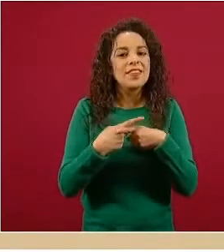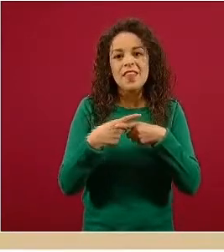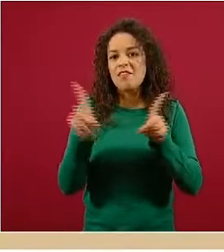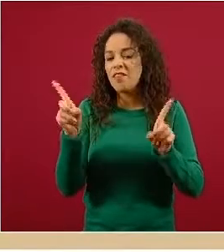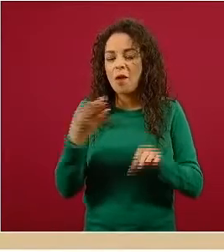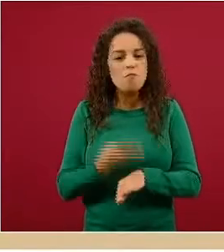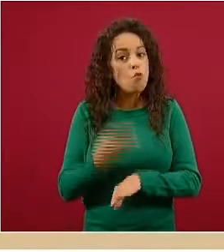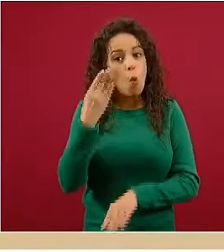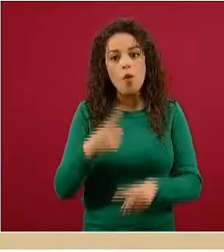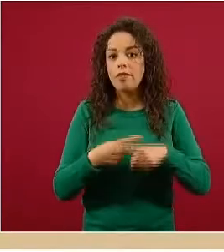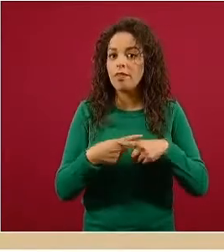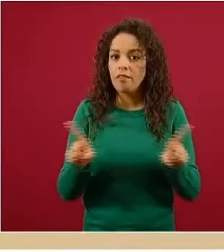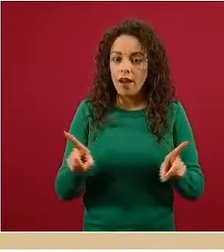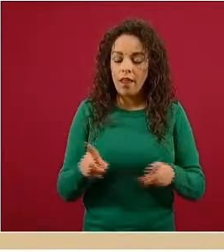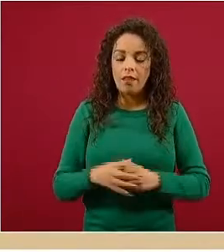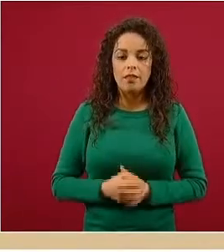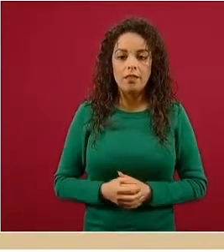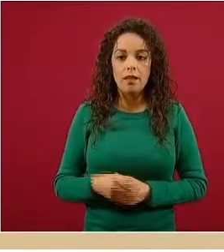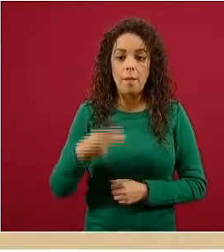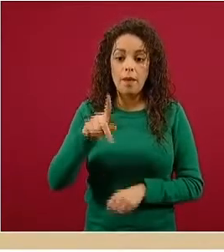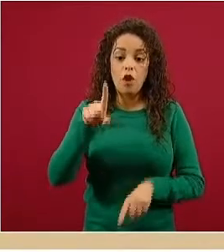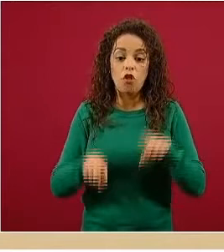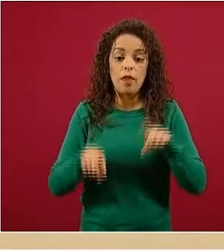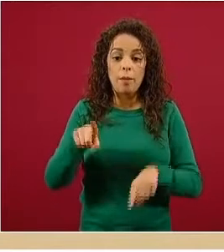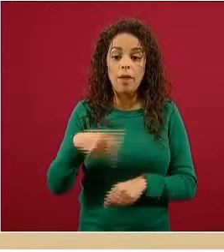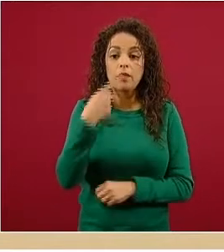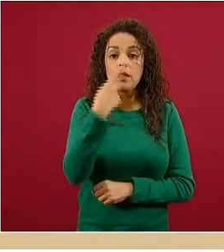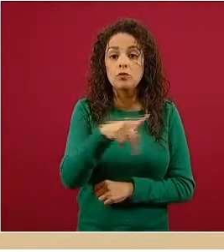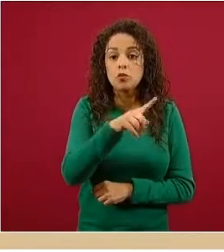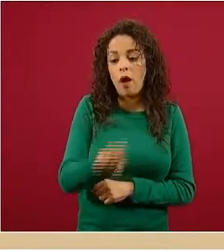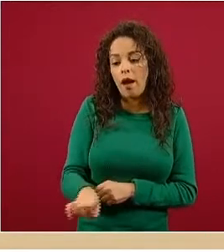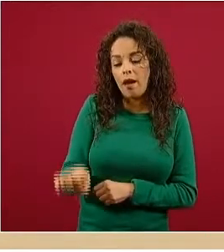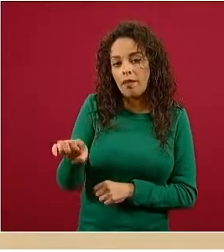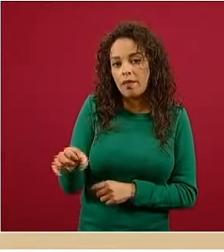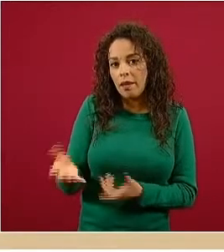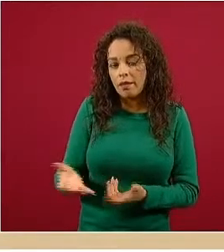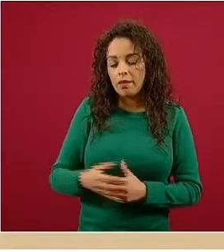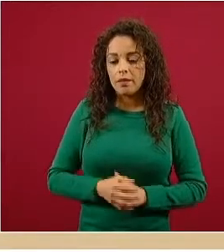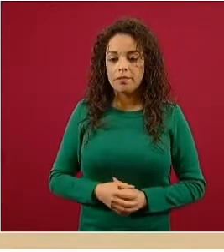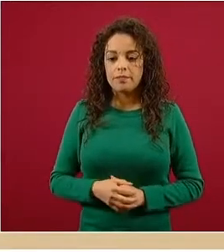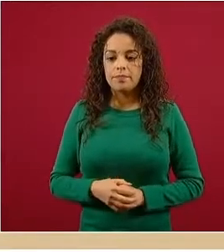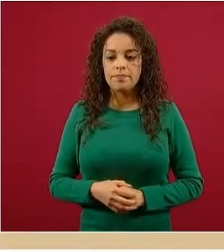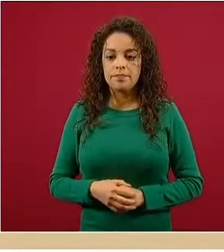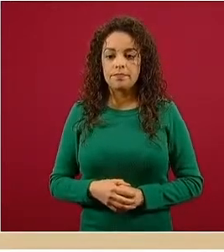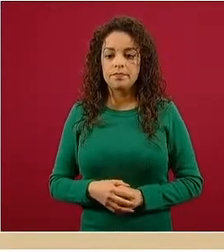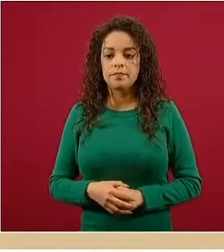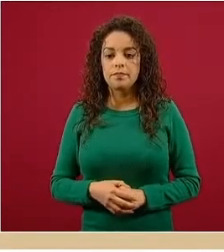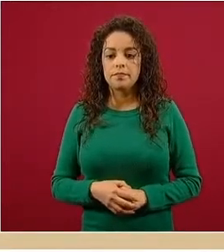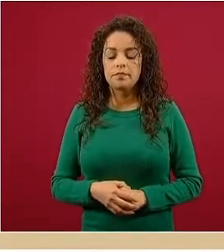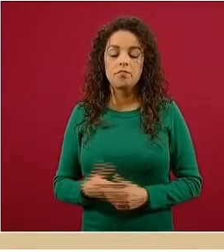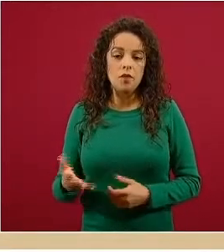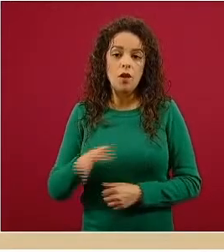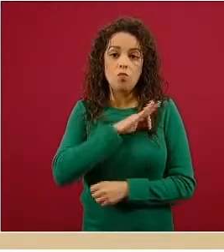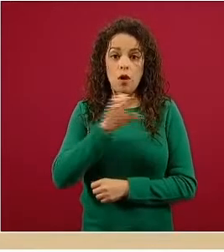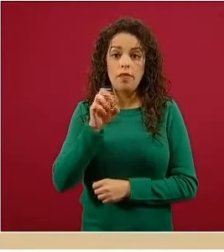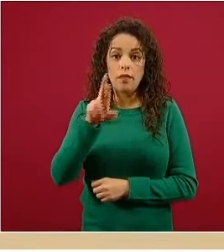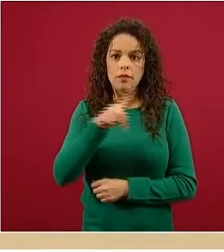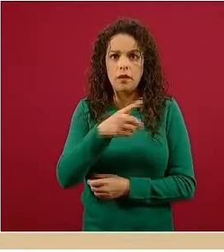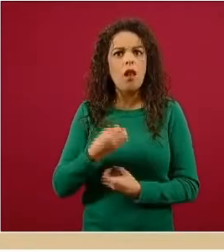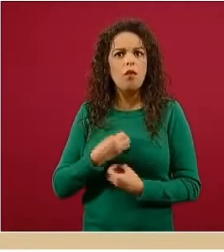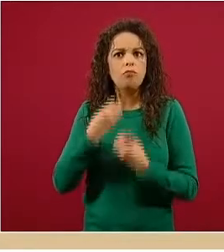ayudan más al proceso que a veces algunas otras frases que, insisto, aunque son bien intencionadas, no aportan mucho al proceso.